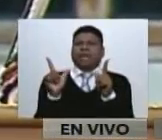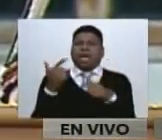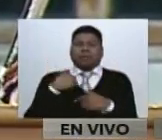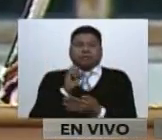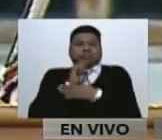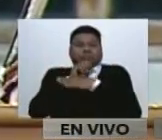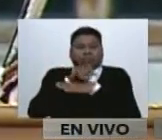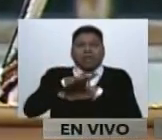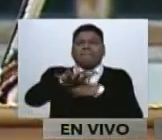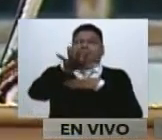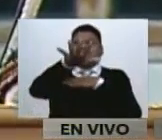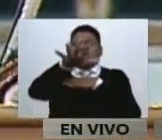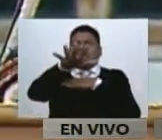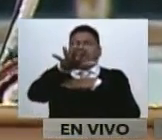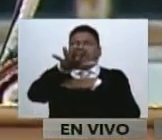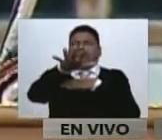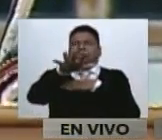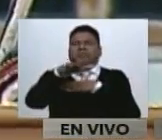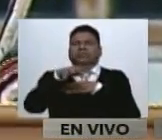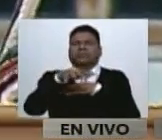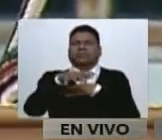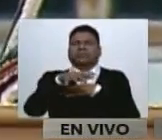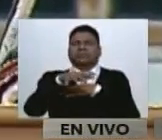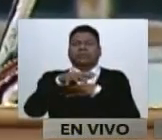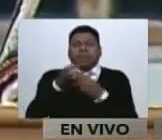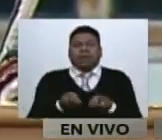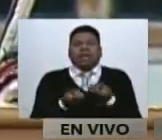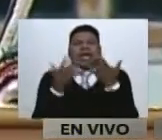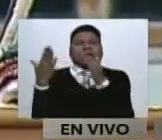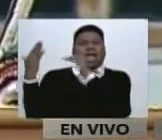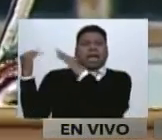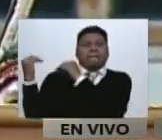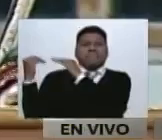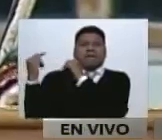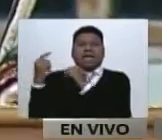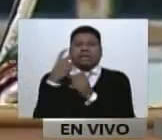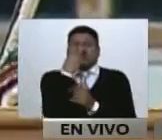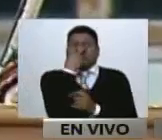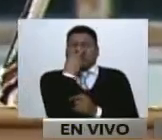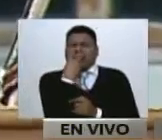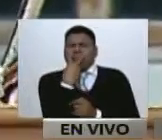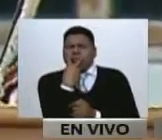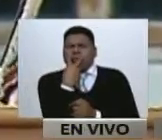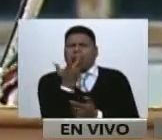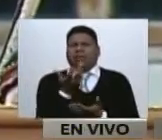enviado para darle esperanza a los pobres.